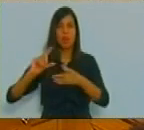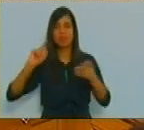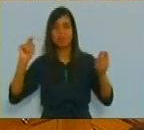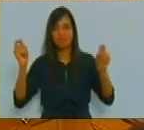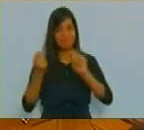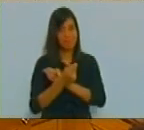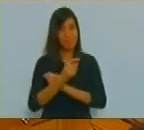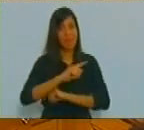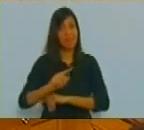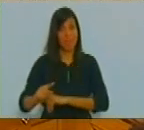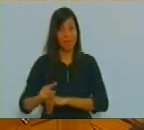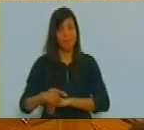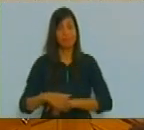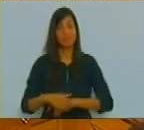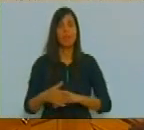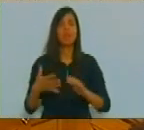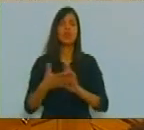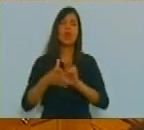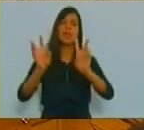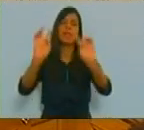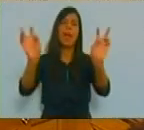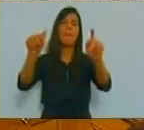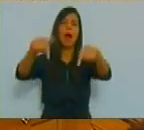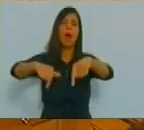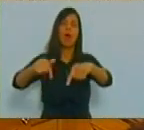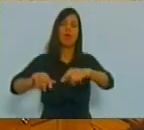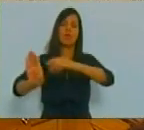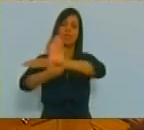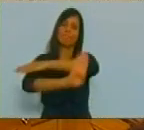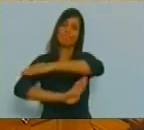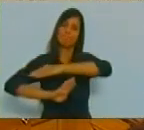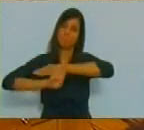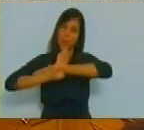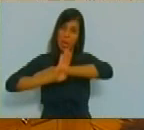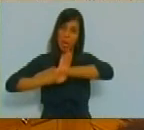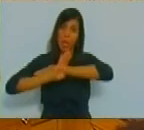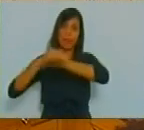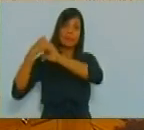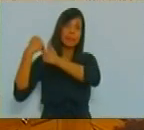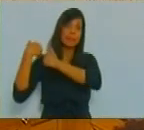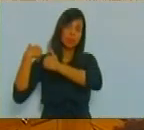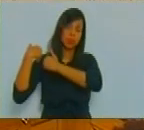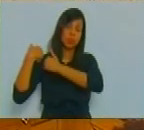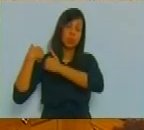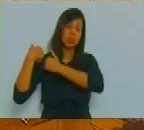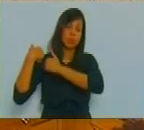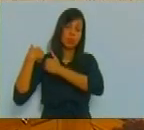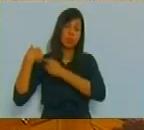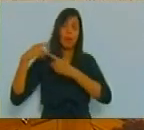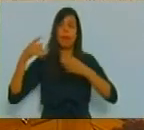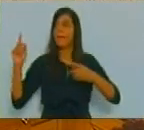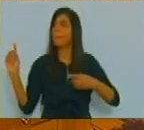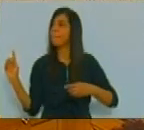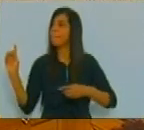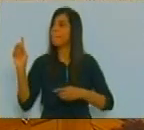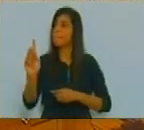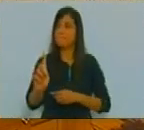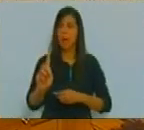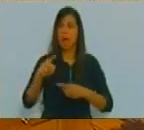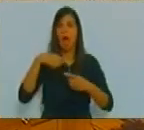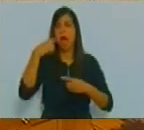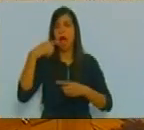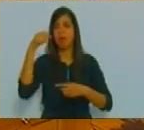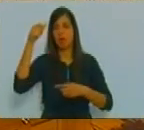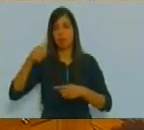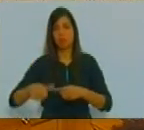de la seguridad ciudadana y ha sido esbozado de manera magistral técnica y científica